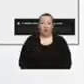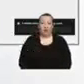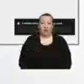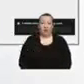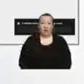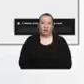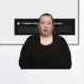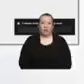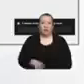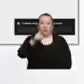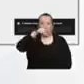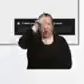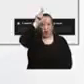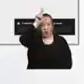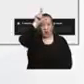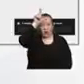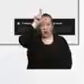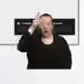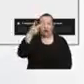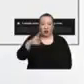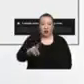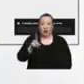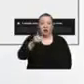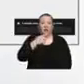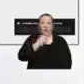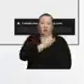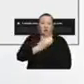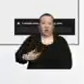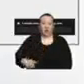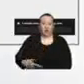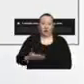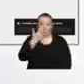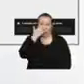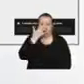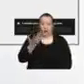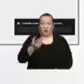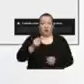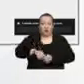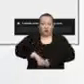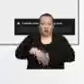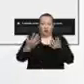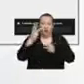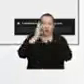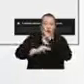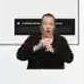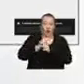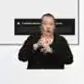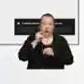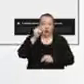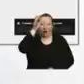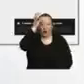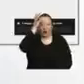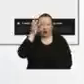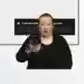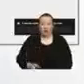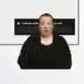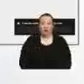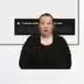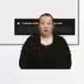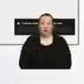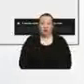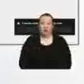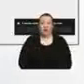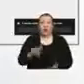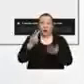alemana pero la mente es inimaginable que está involucrada en partidos fiscales pero si hubiera estado